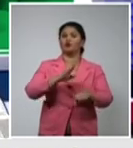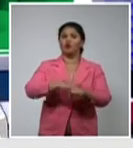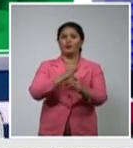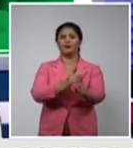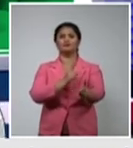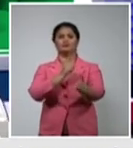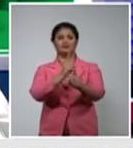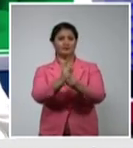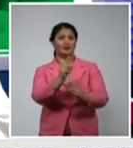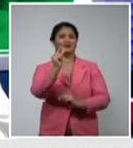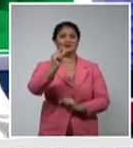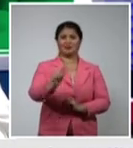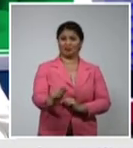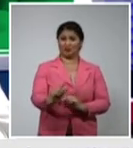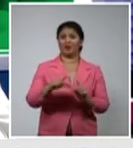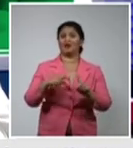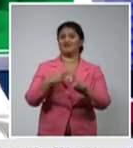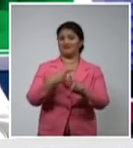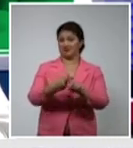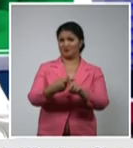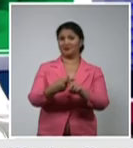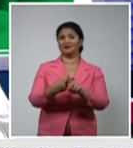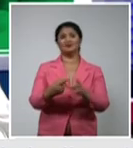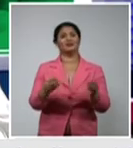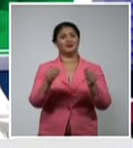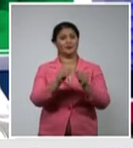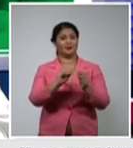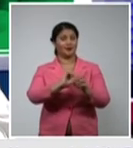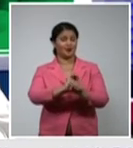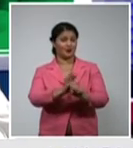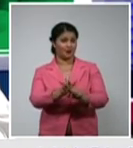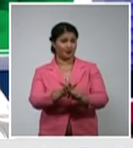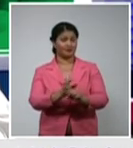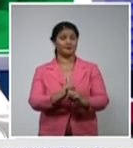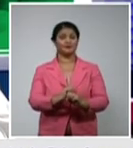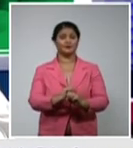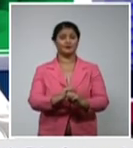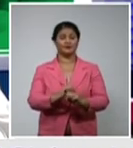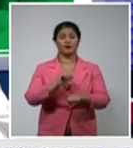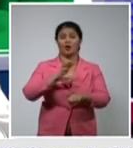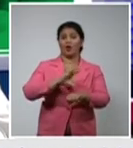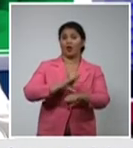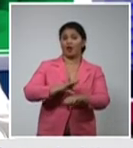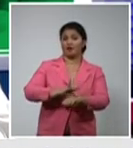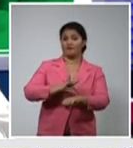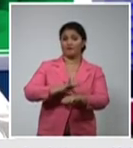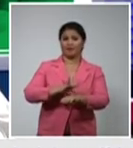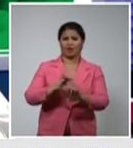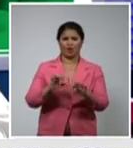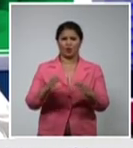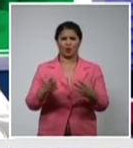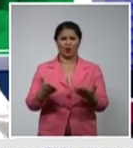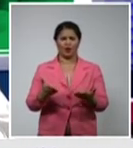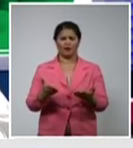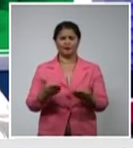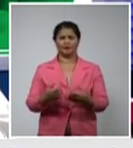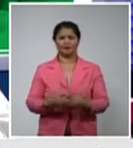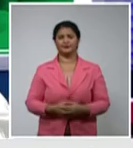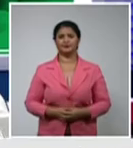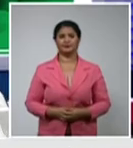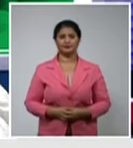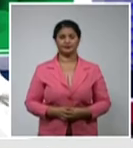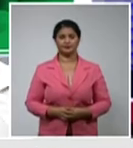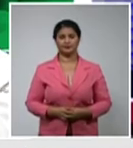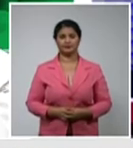ya previamente, con una enfermedad previa que la hacía muy vulnerable, una